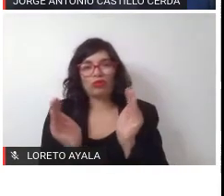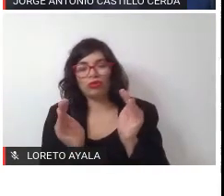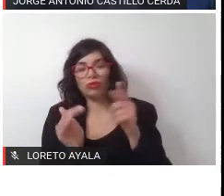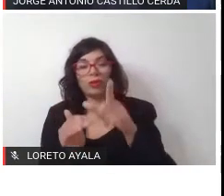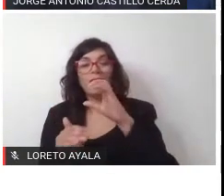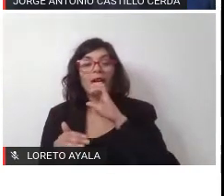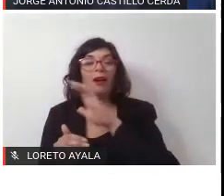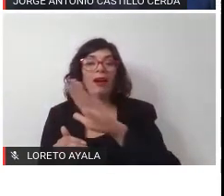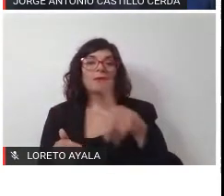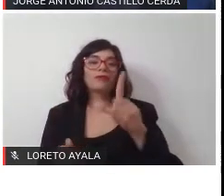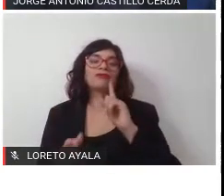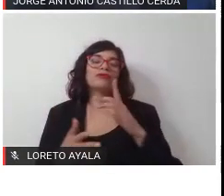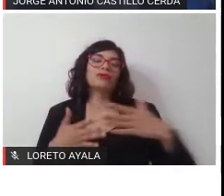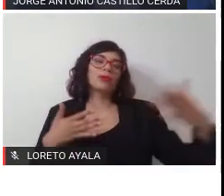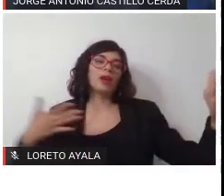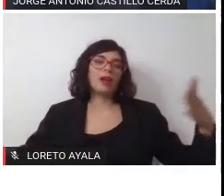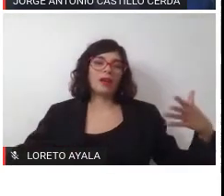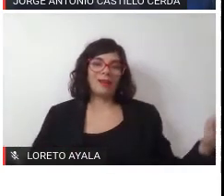rural nos gana en eso.